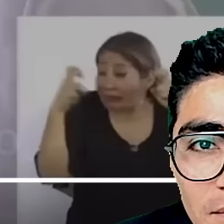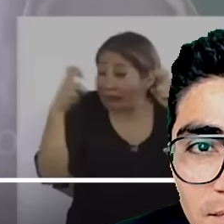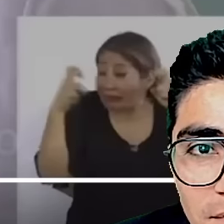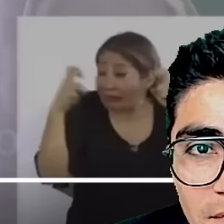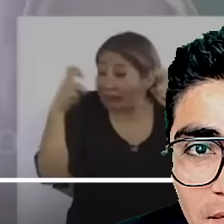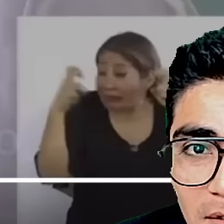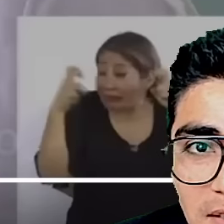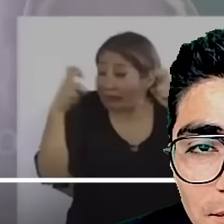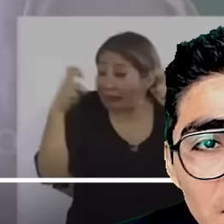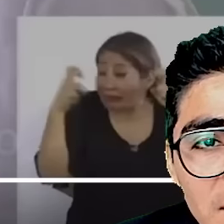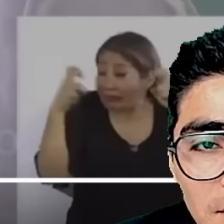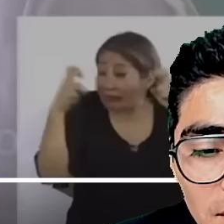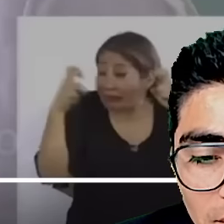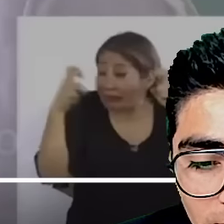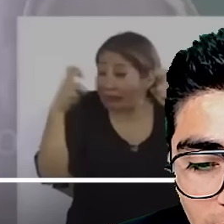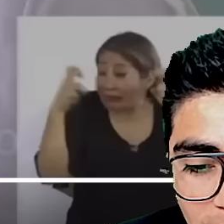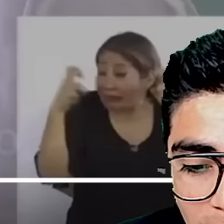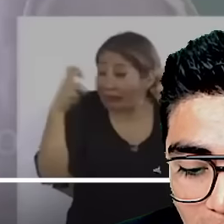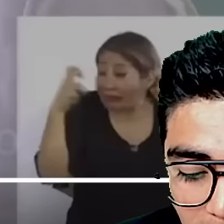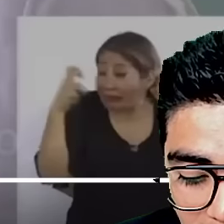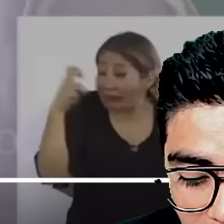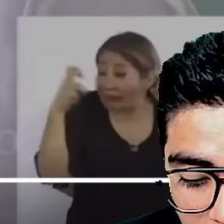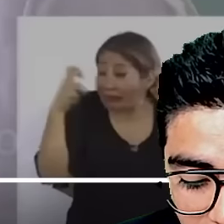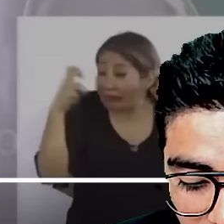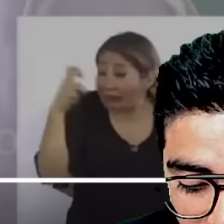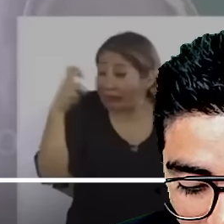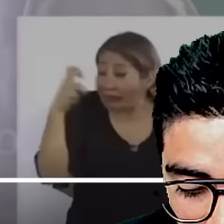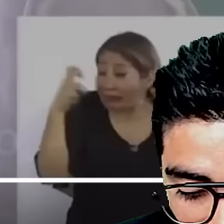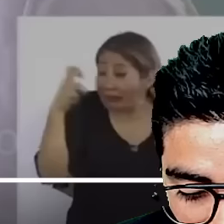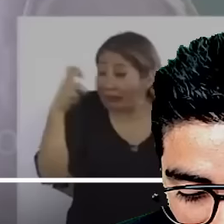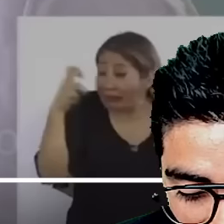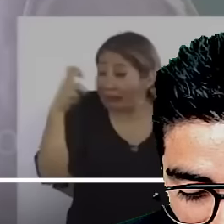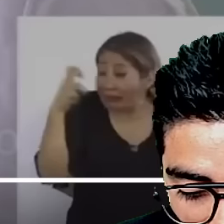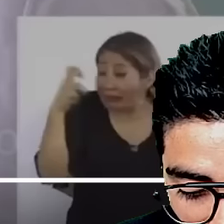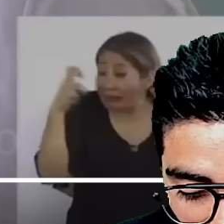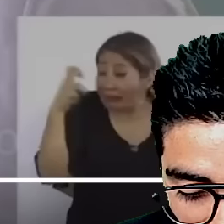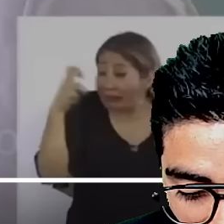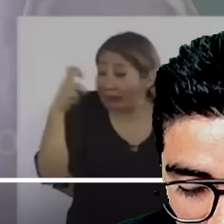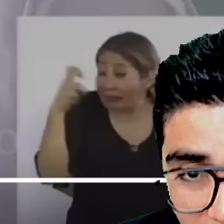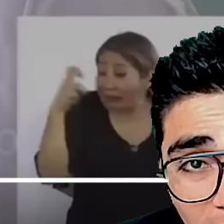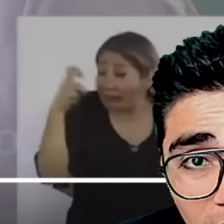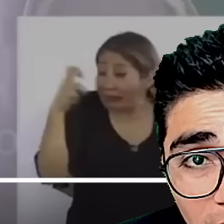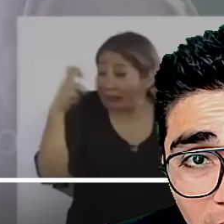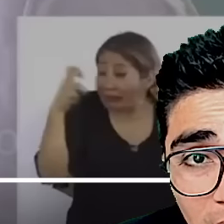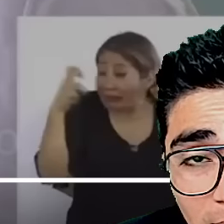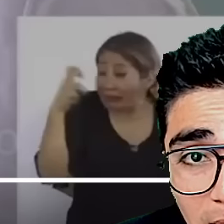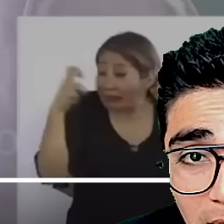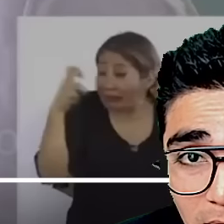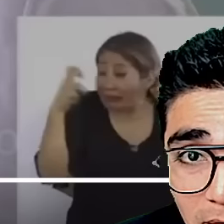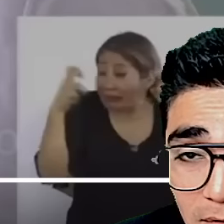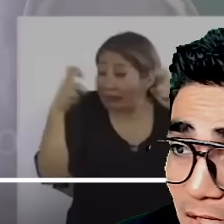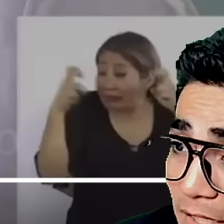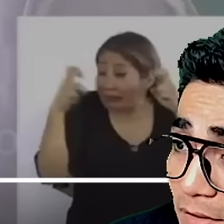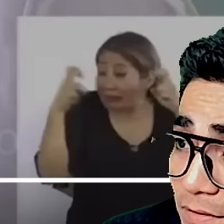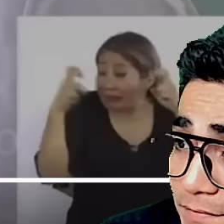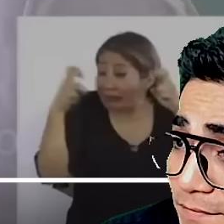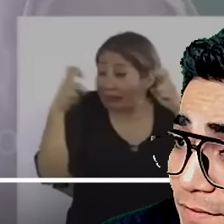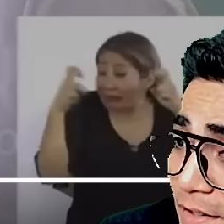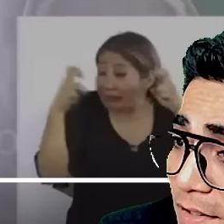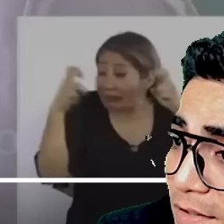gobernador que se vio exhibido ante este contratito que se dio a conocer entre Marquito y